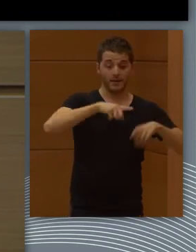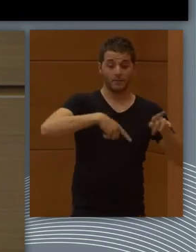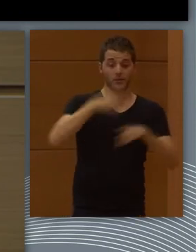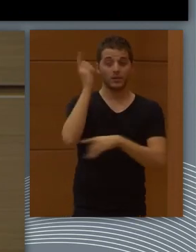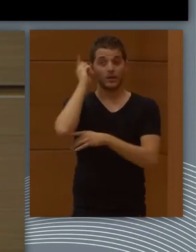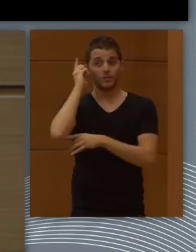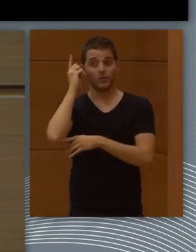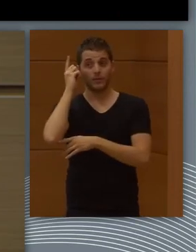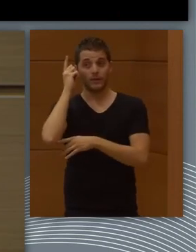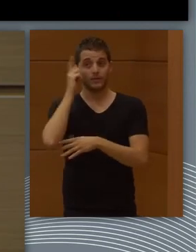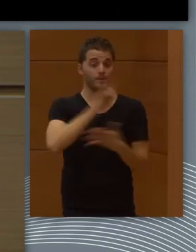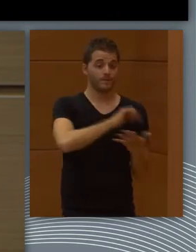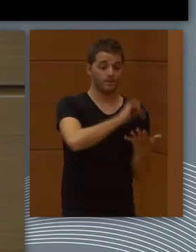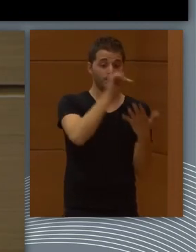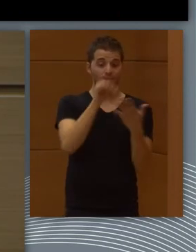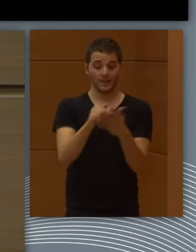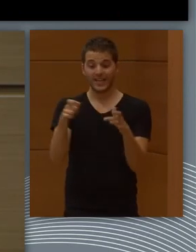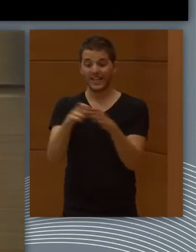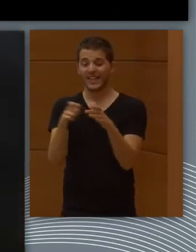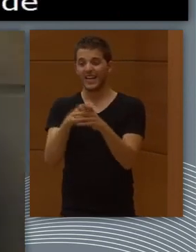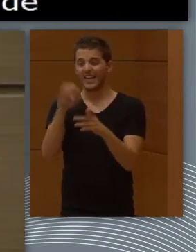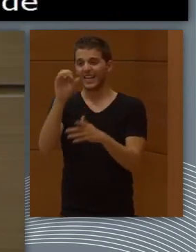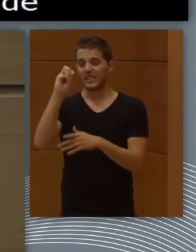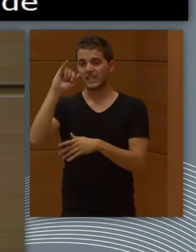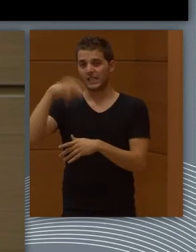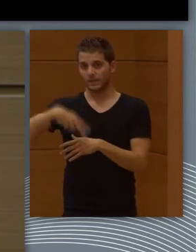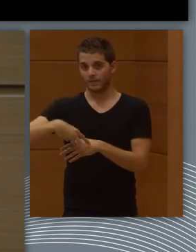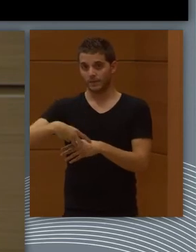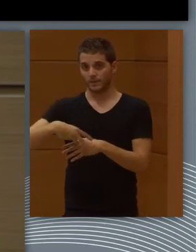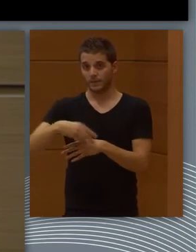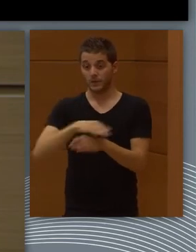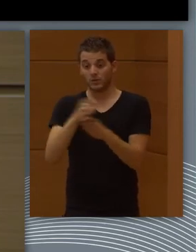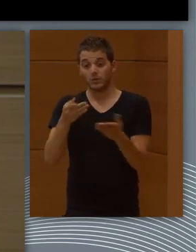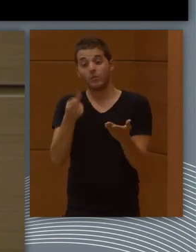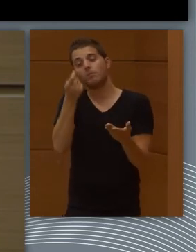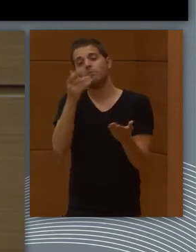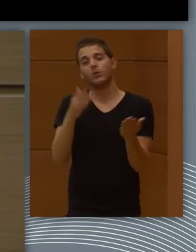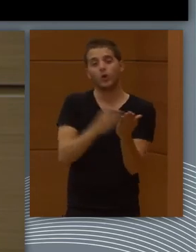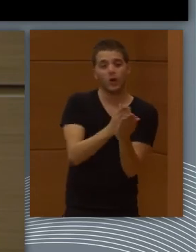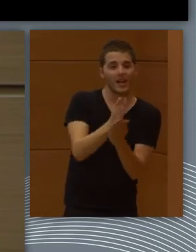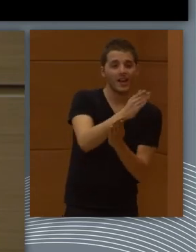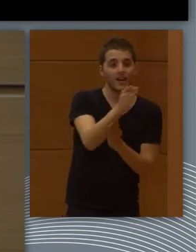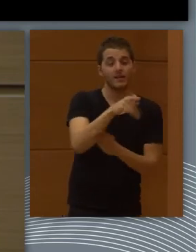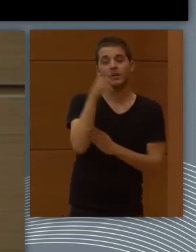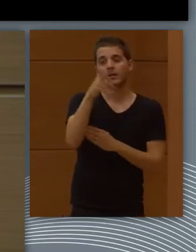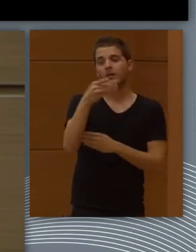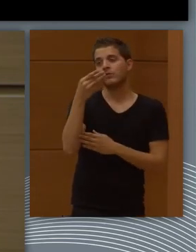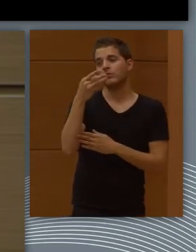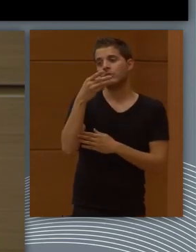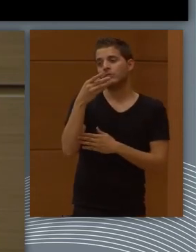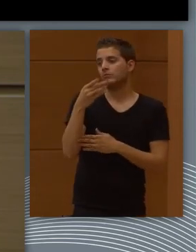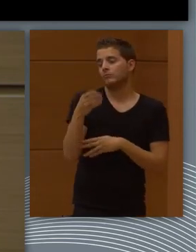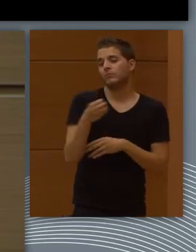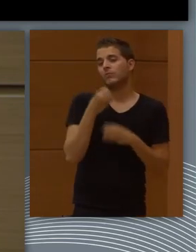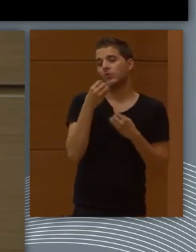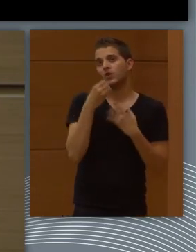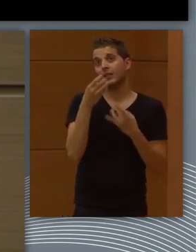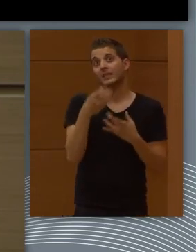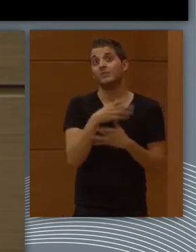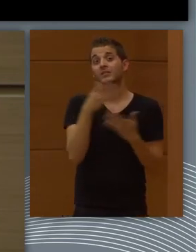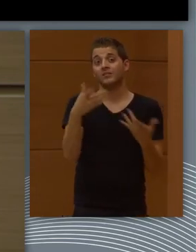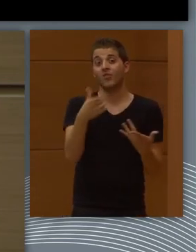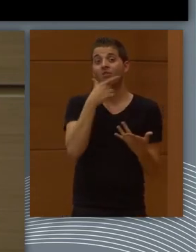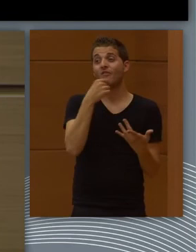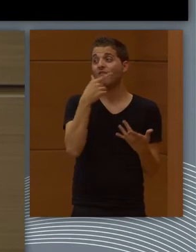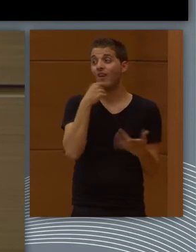móvil llevado a la SIM. Eso, además, iría un poco en la línea que comentas tú, precisamente de